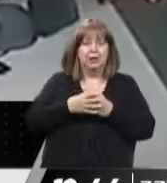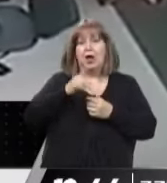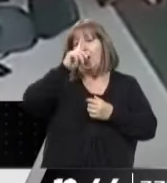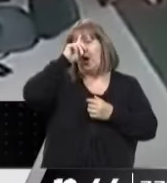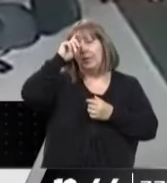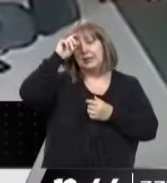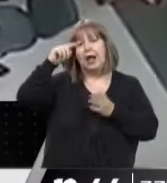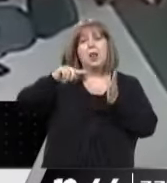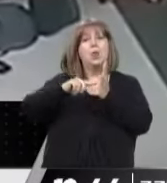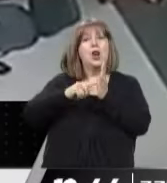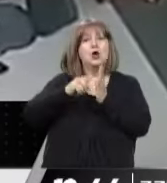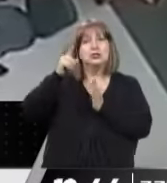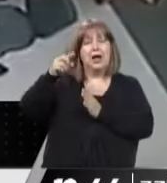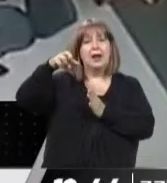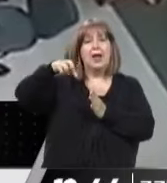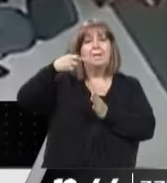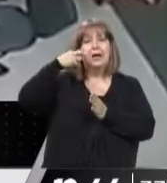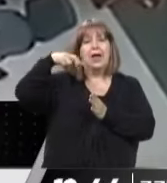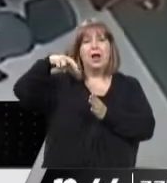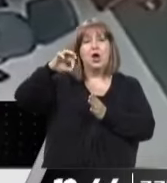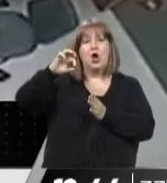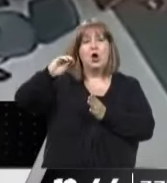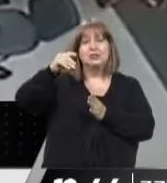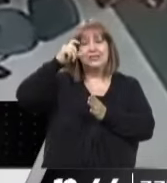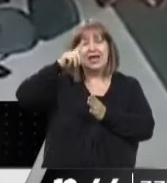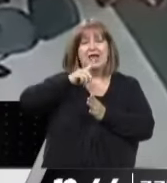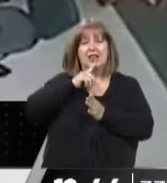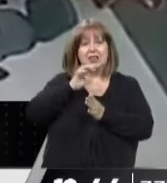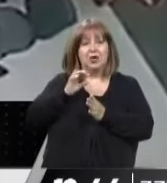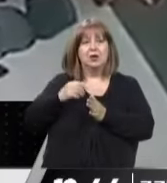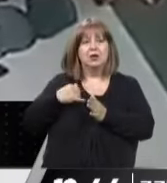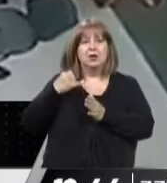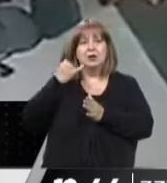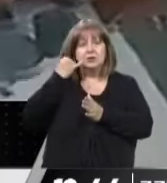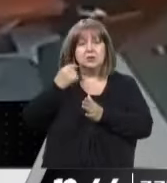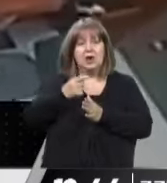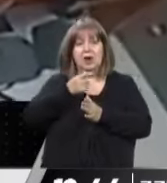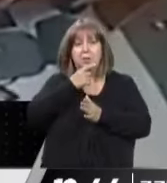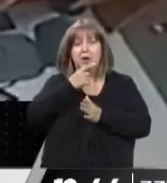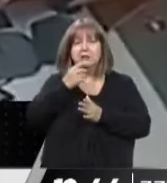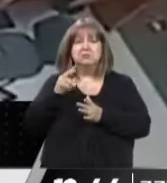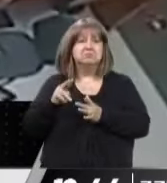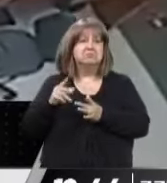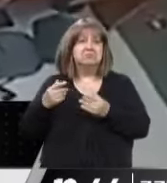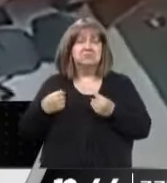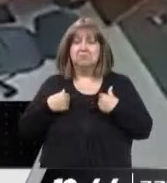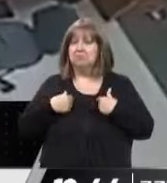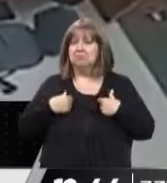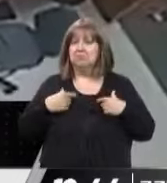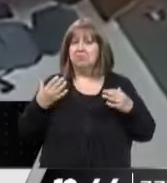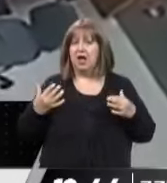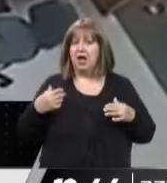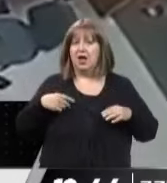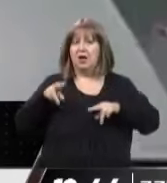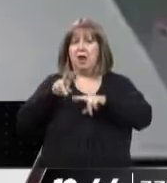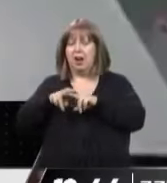de exactamente. Pero vos fijate, evalúen la actitud de este guardia. En algún momento se ve que está actuando, que mira la cámara. Puede ser muy buen actor.